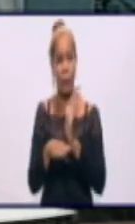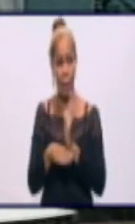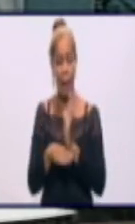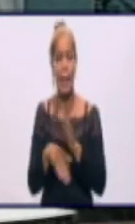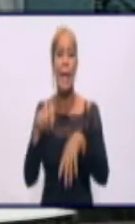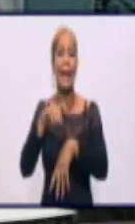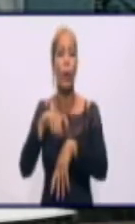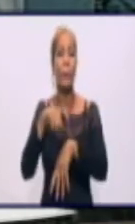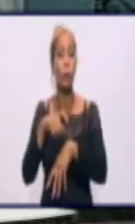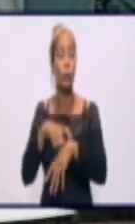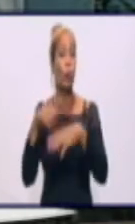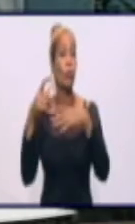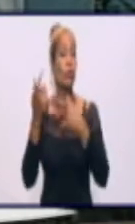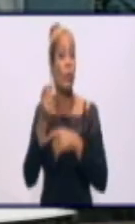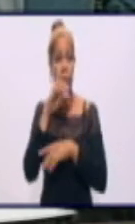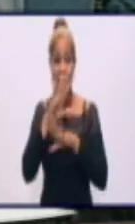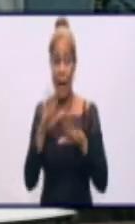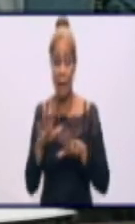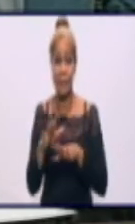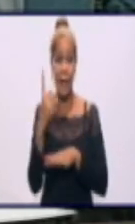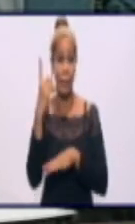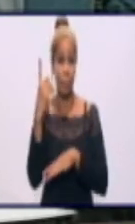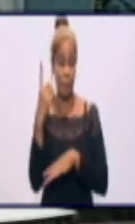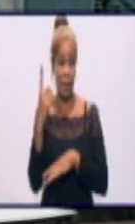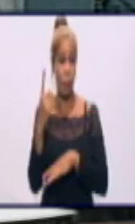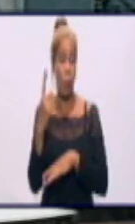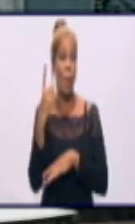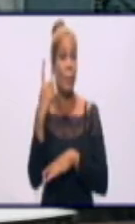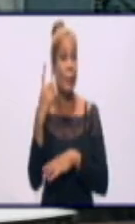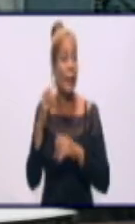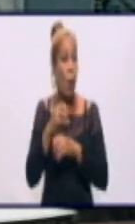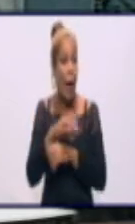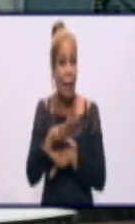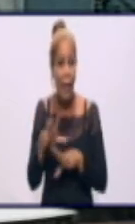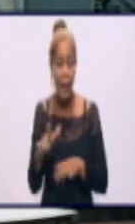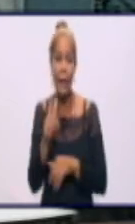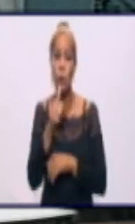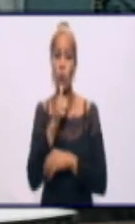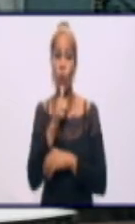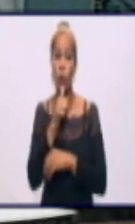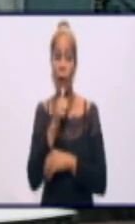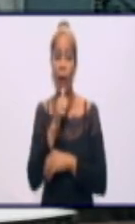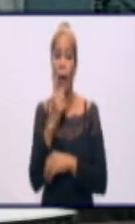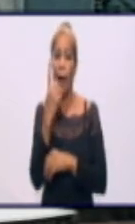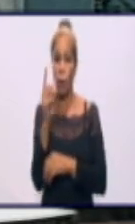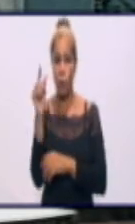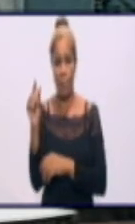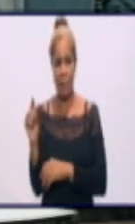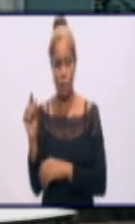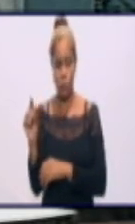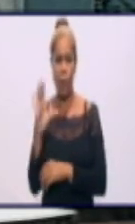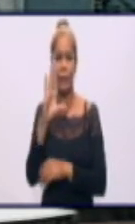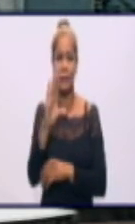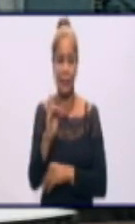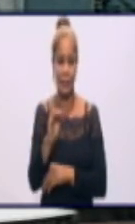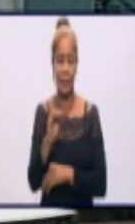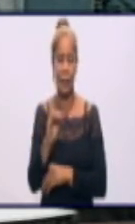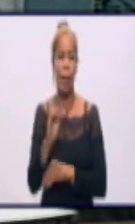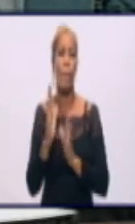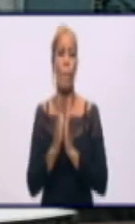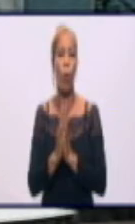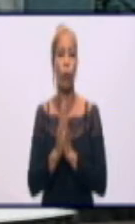finales de nuestro espacio, primero, aclararle una duda a un televidente que preguntaba. Dice en su mensaje que, por